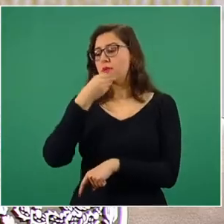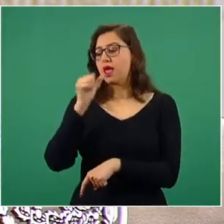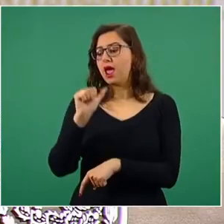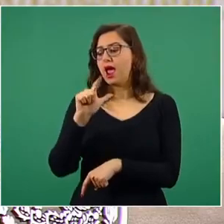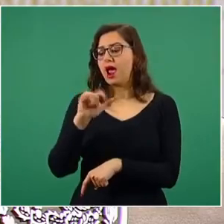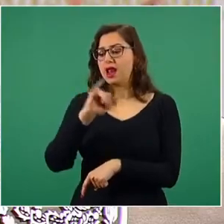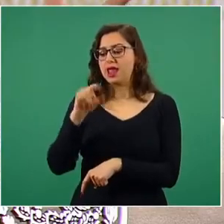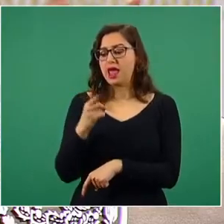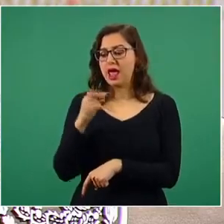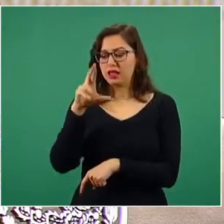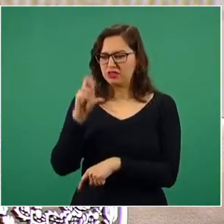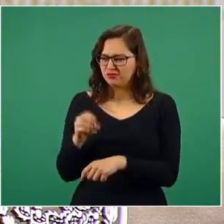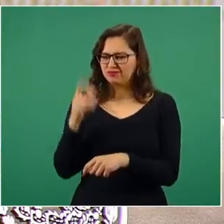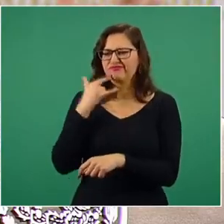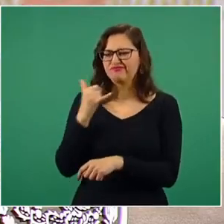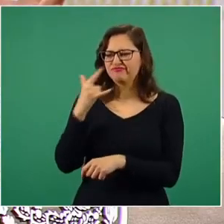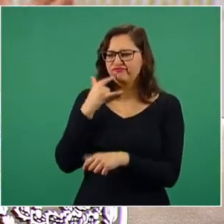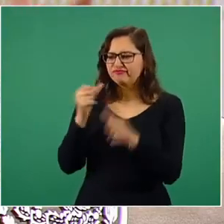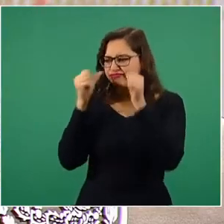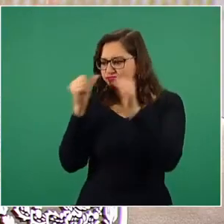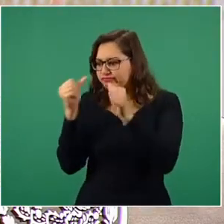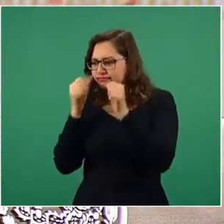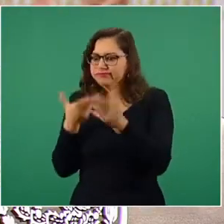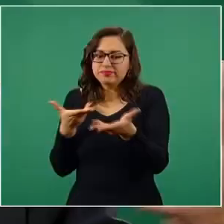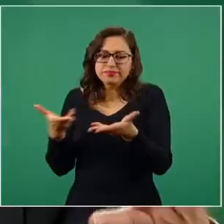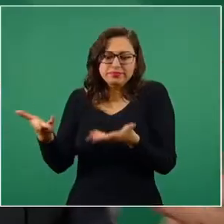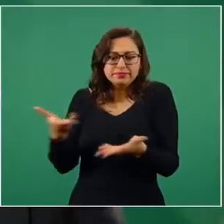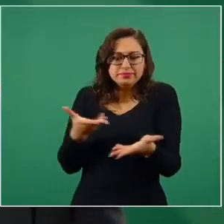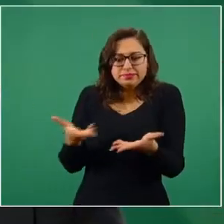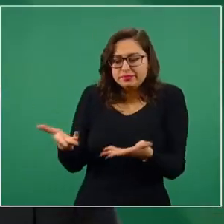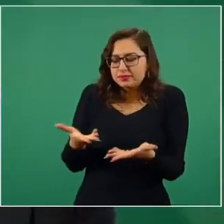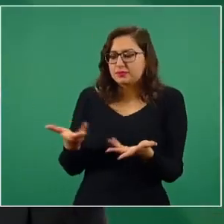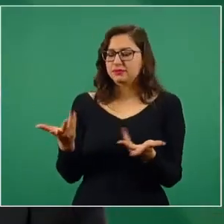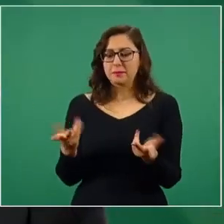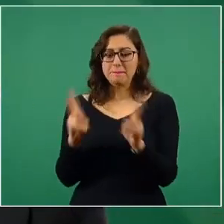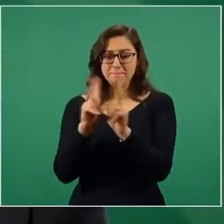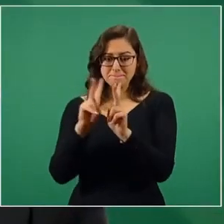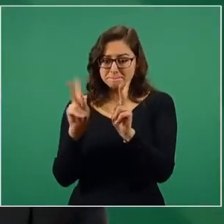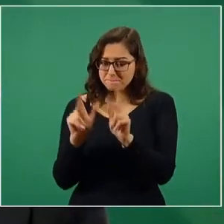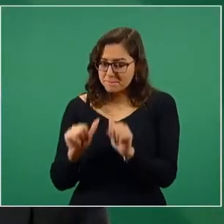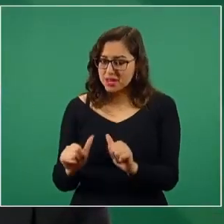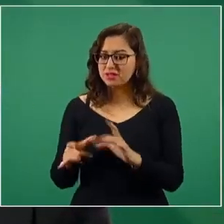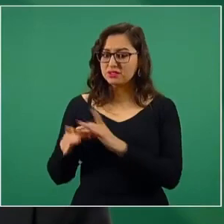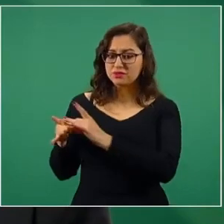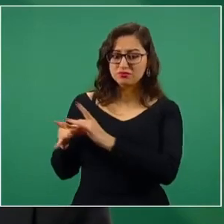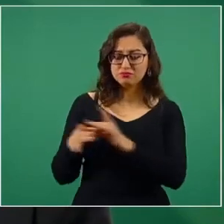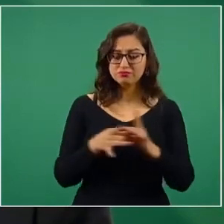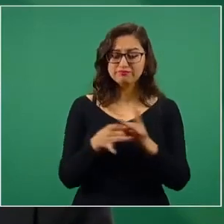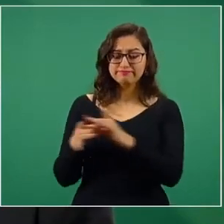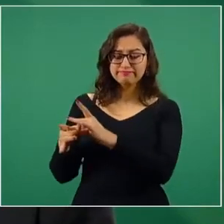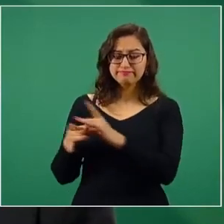haciendo un esfuerzo para buscar la unidad. Si